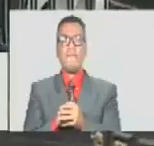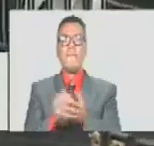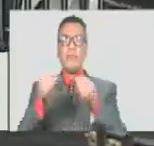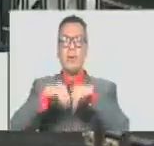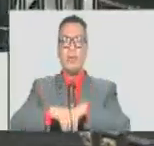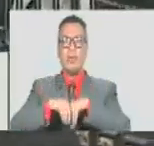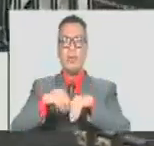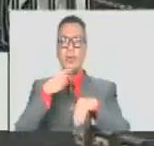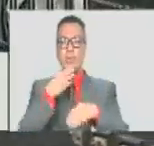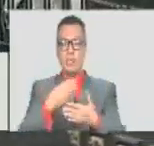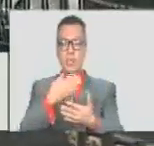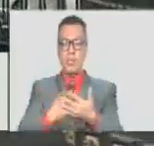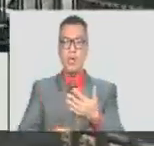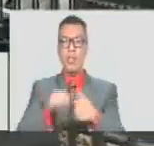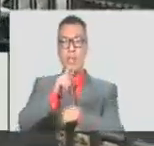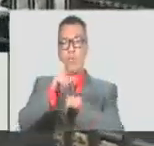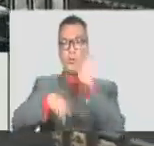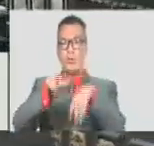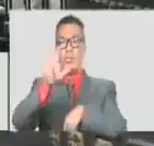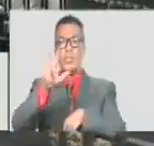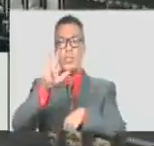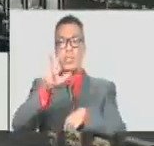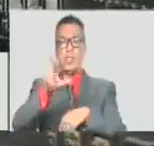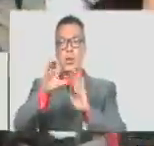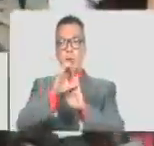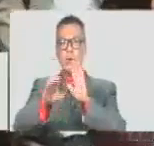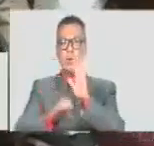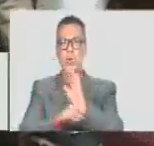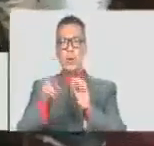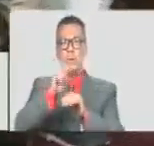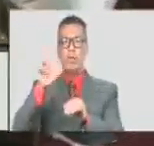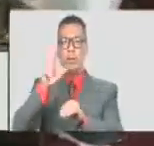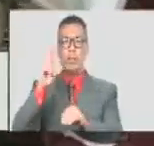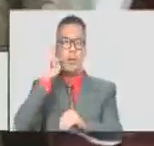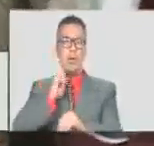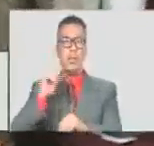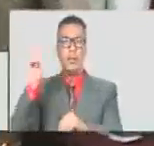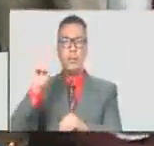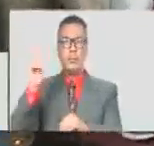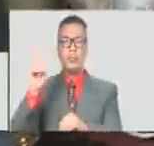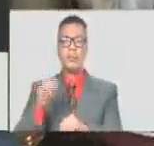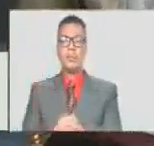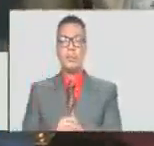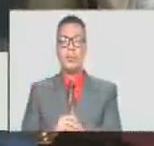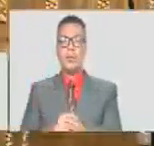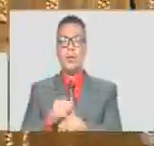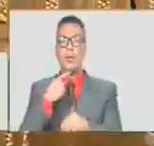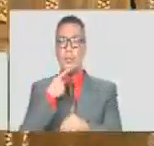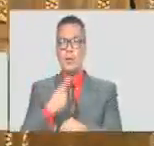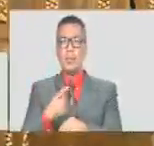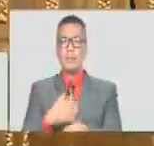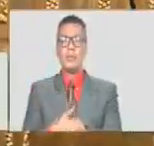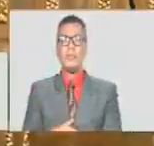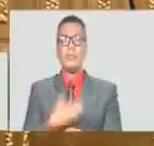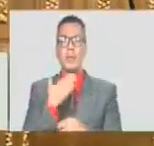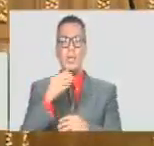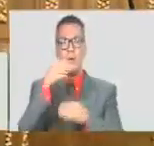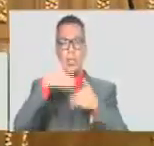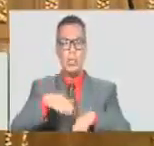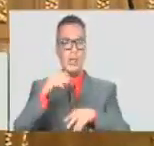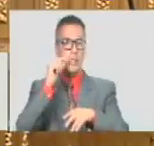con lo establecido en el artículo 213 de la Constitución de la República Bolivariana de Venezuela. Queremos pedirle a